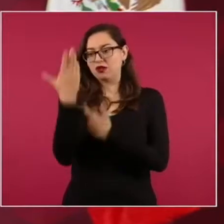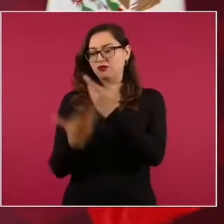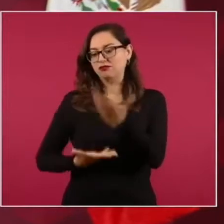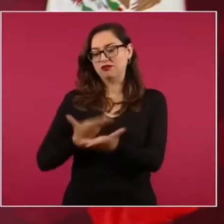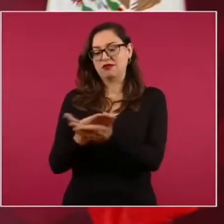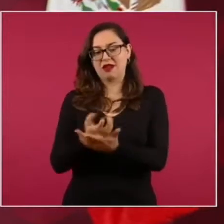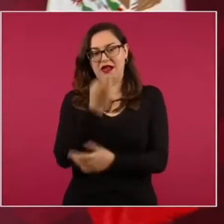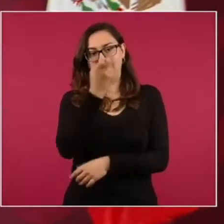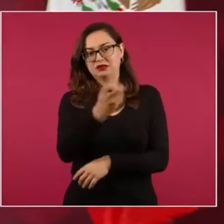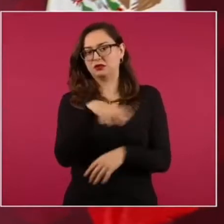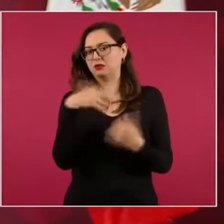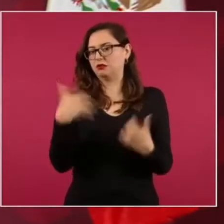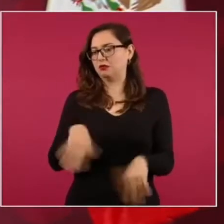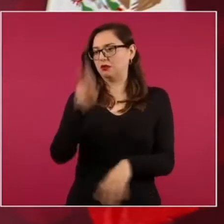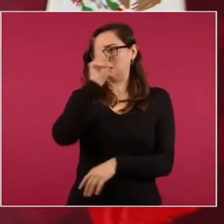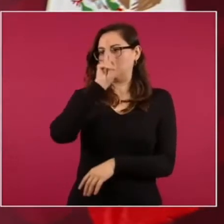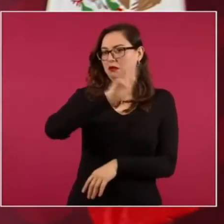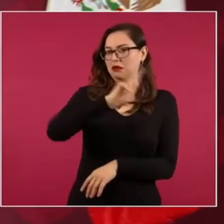tremenda.